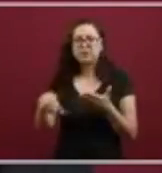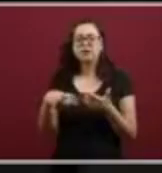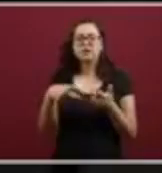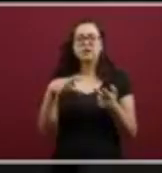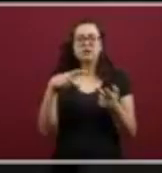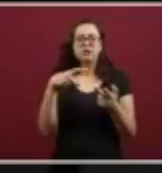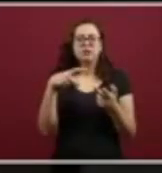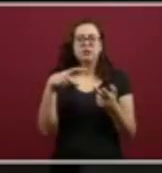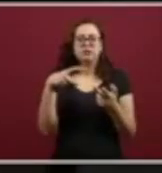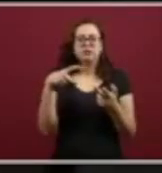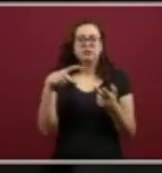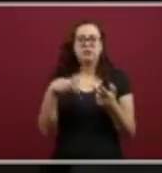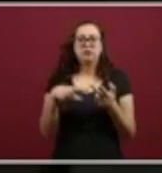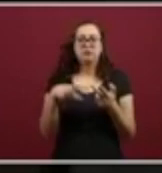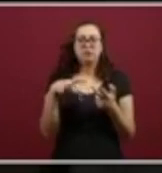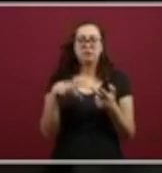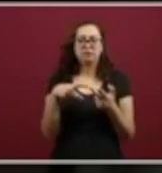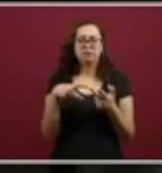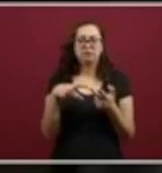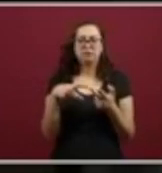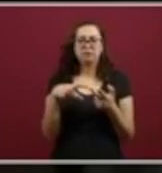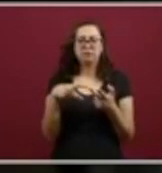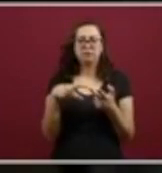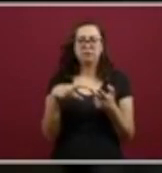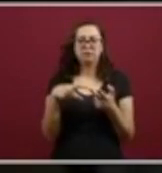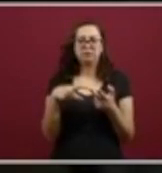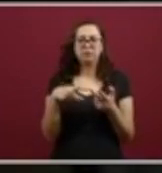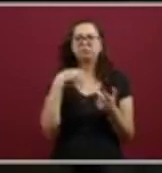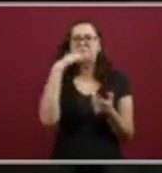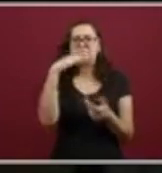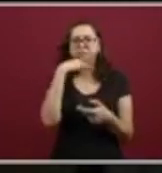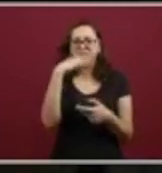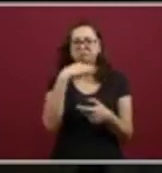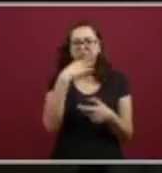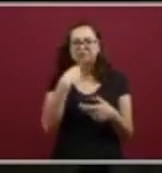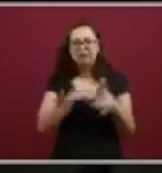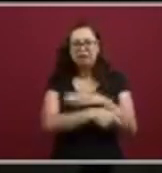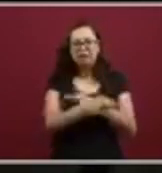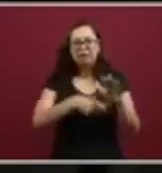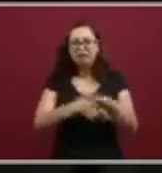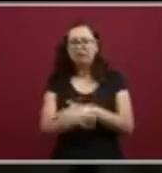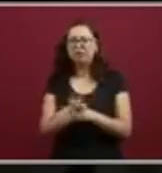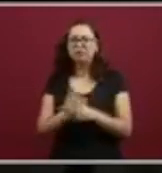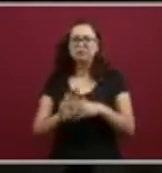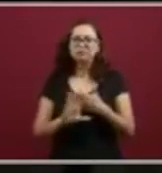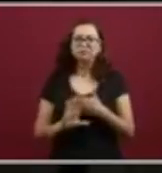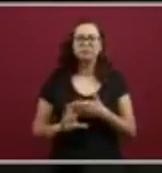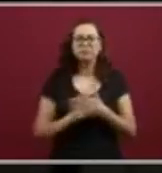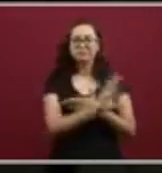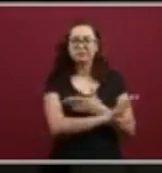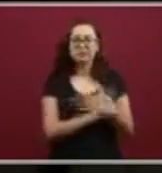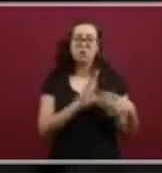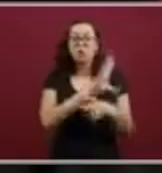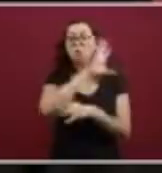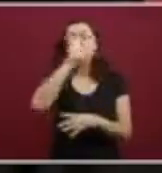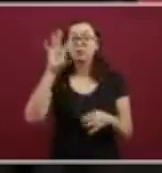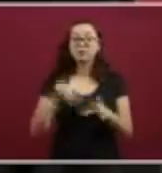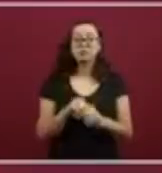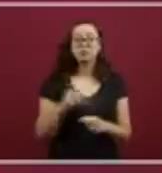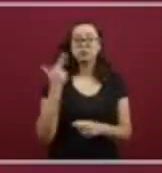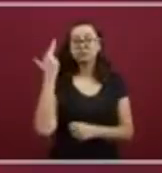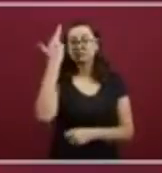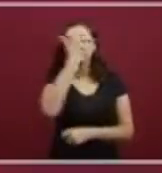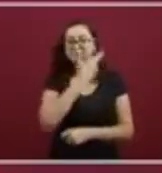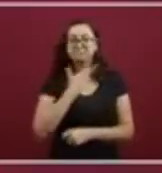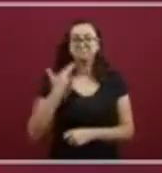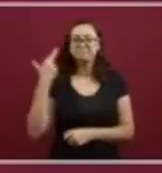no se permita la corrupción. Es un proceso de revisión general que se está haciendo